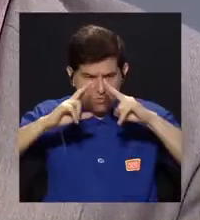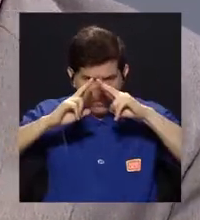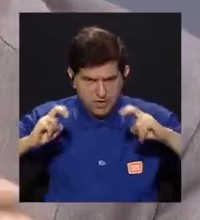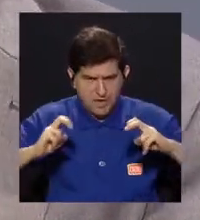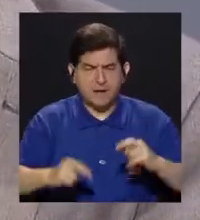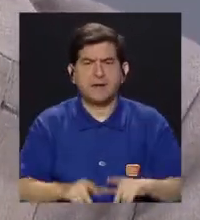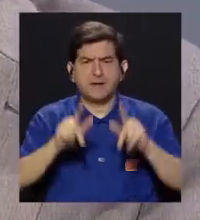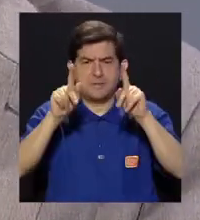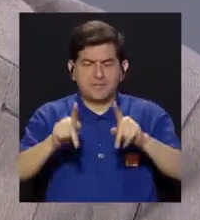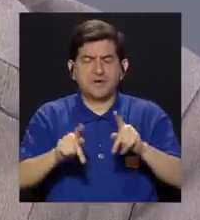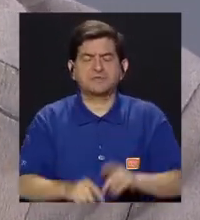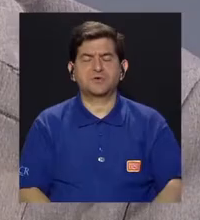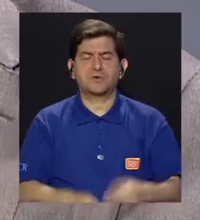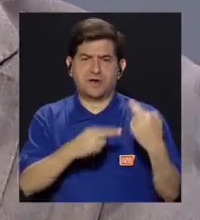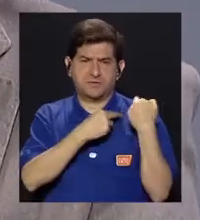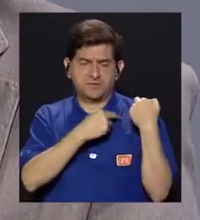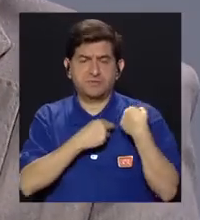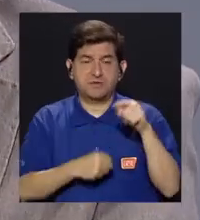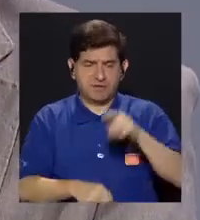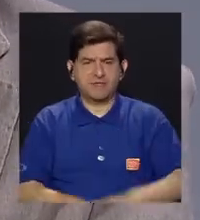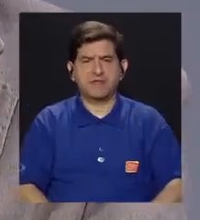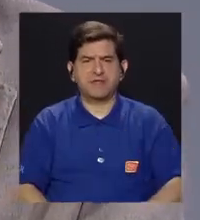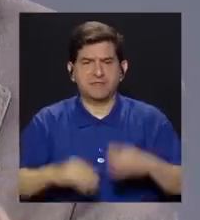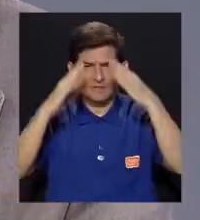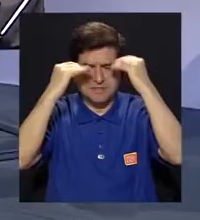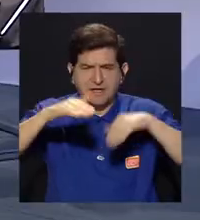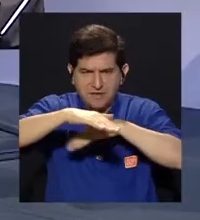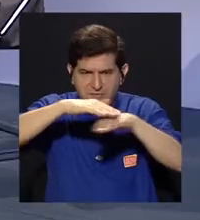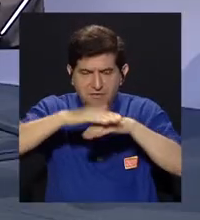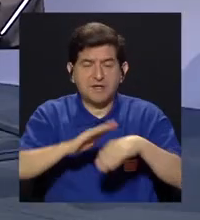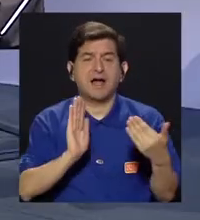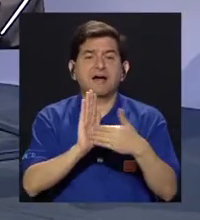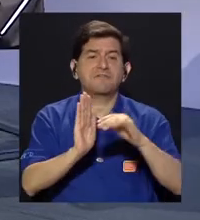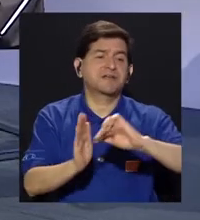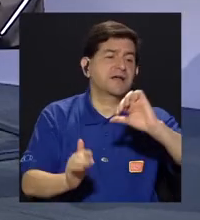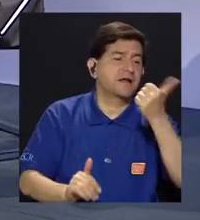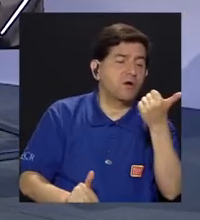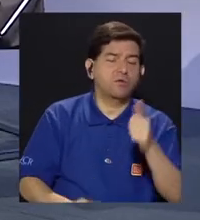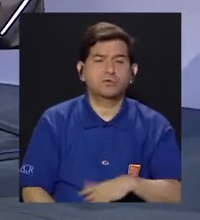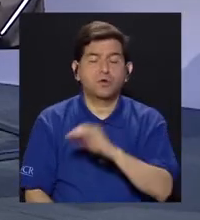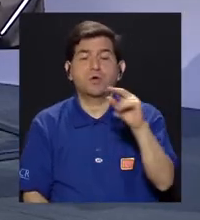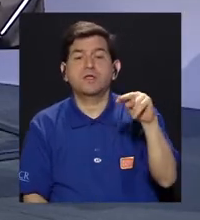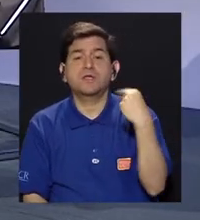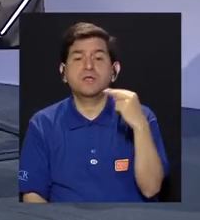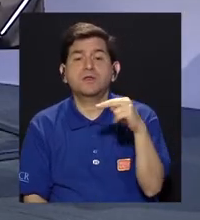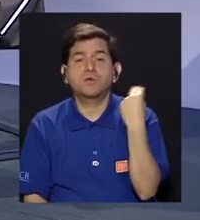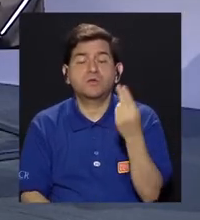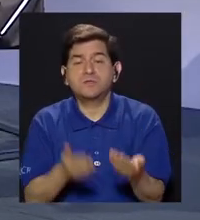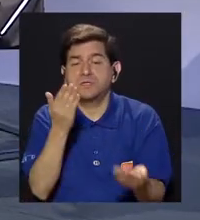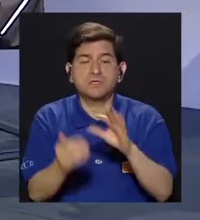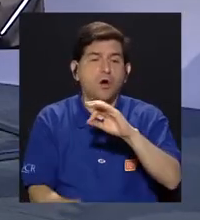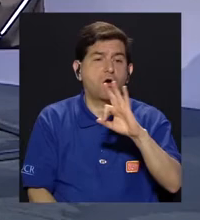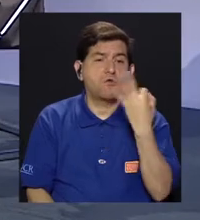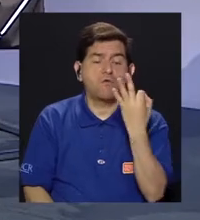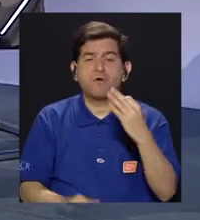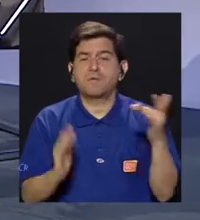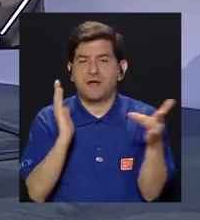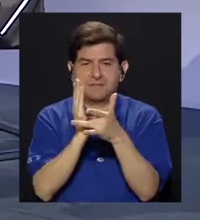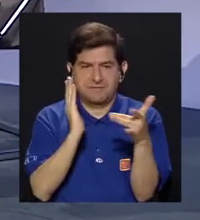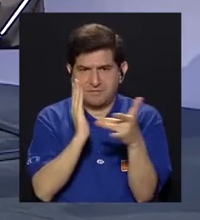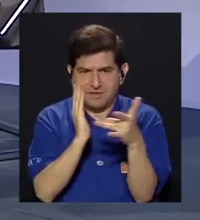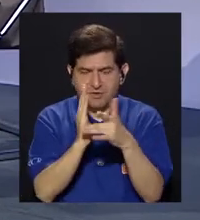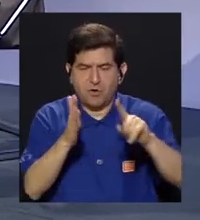parte del responsable de la base de datos pueda afectarle a un tercero y más bien son las noticias o los medios tecnológicos